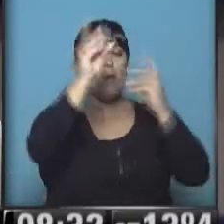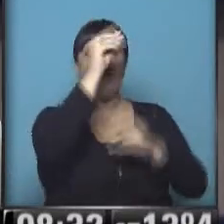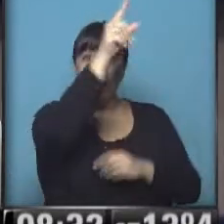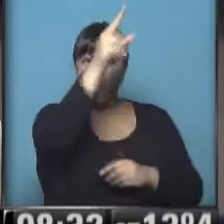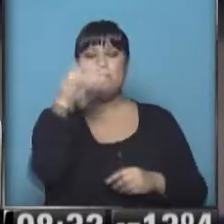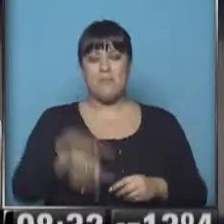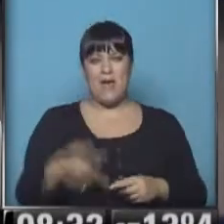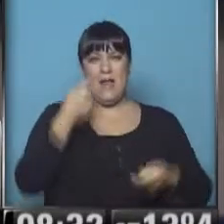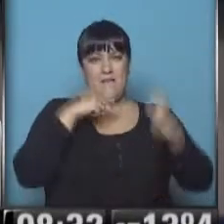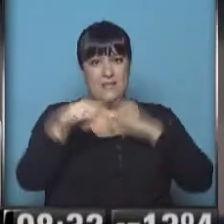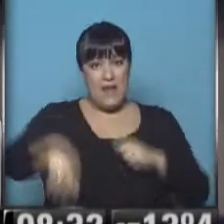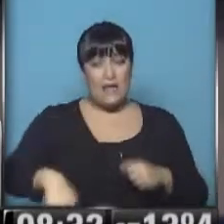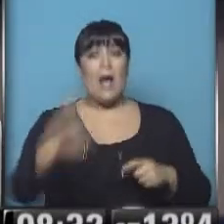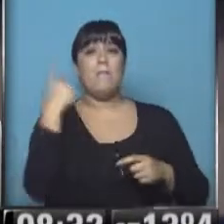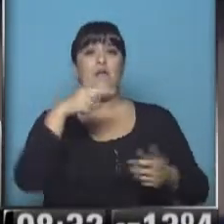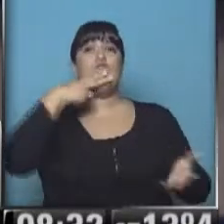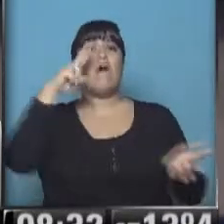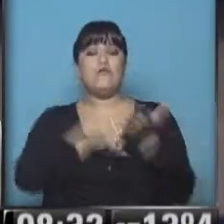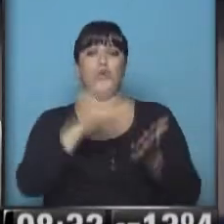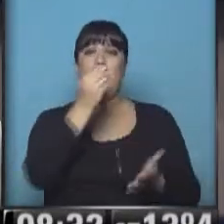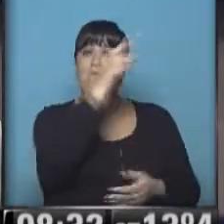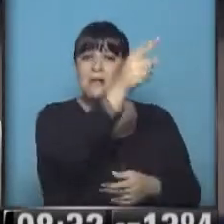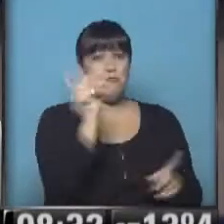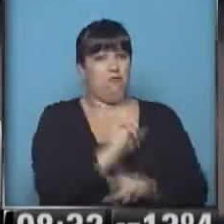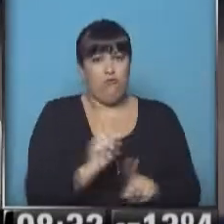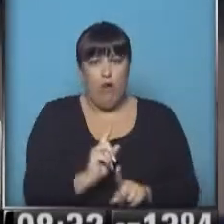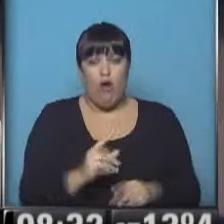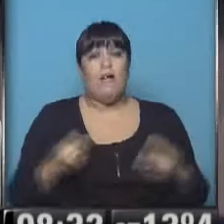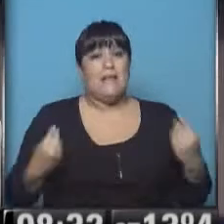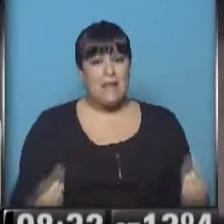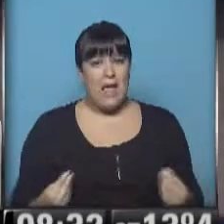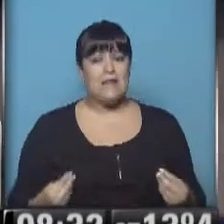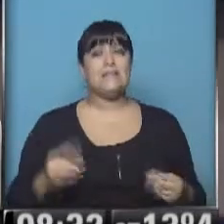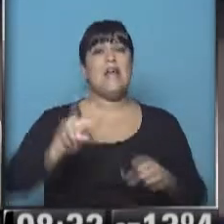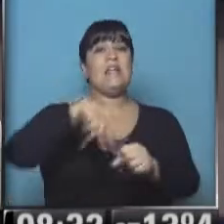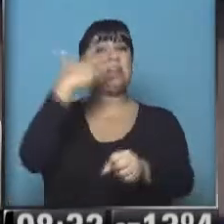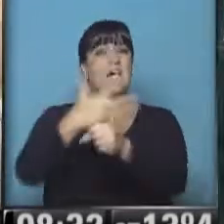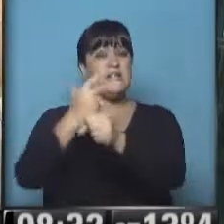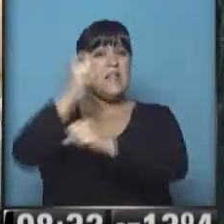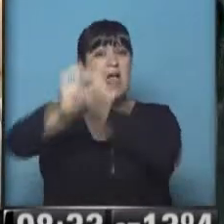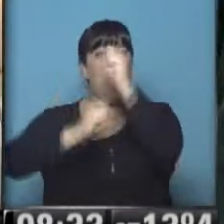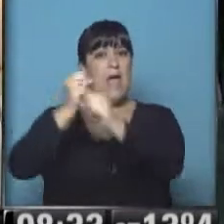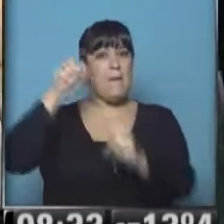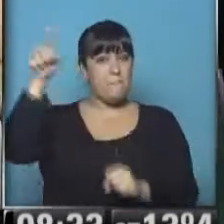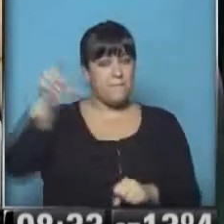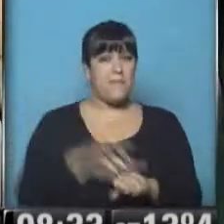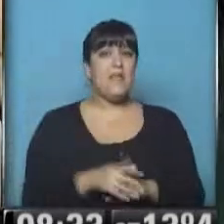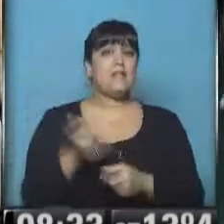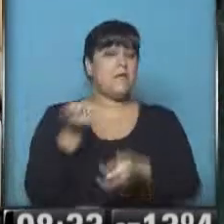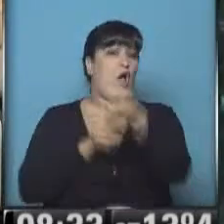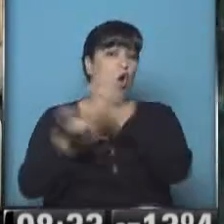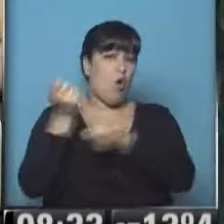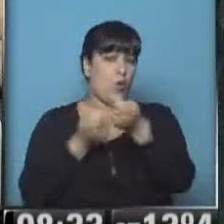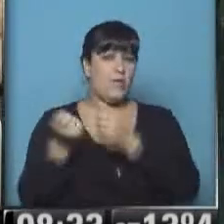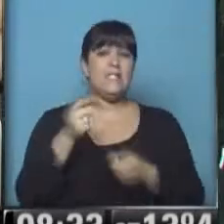brasil pero no le facturaba brasil no le factura a sus clientes y facturaba una tercera empresa que era una comercializadora una